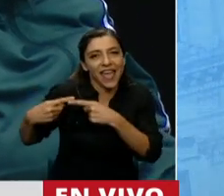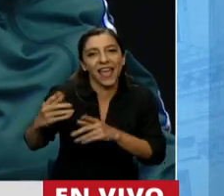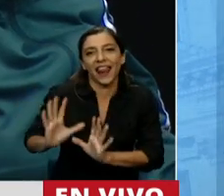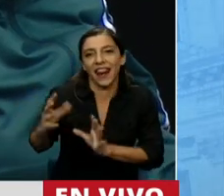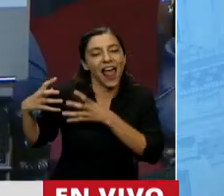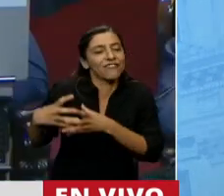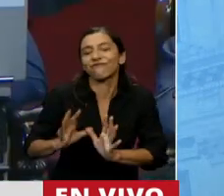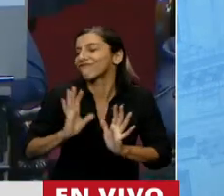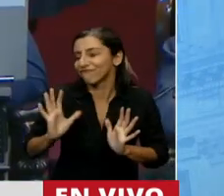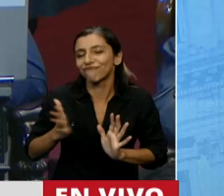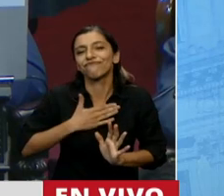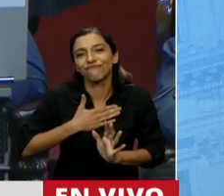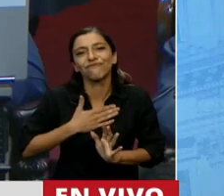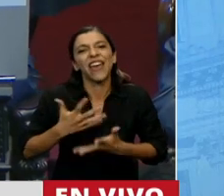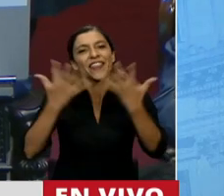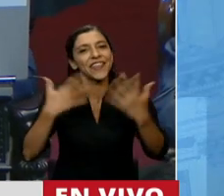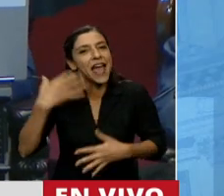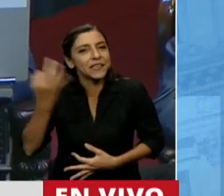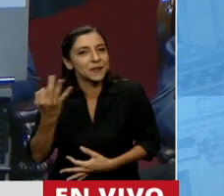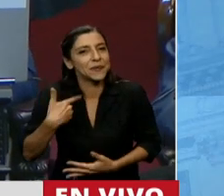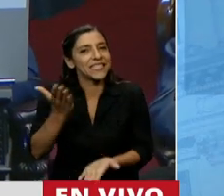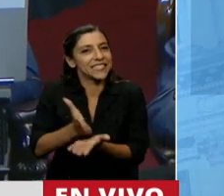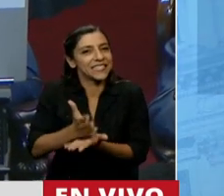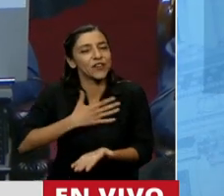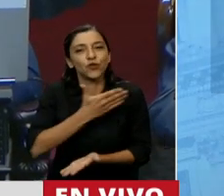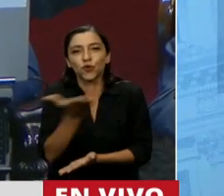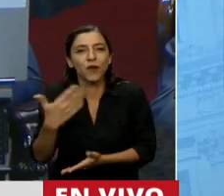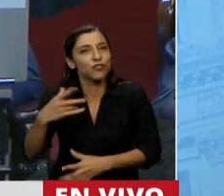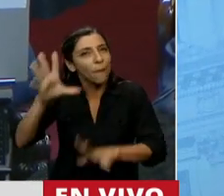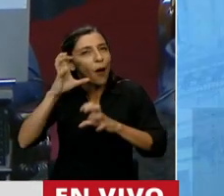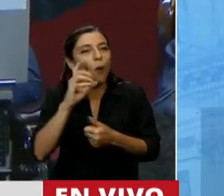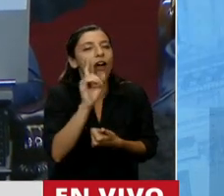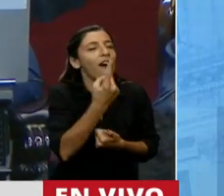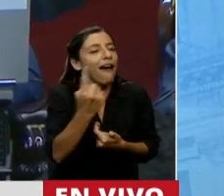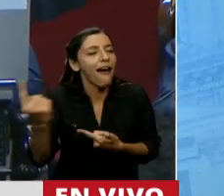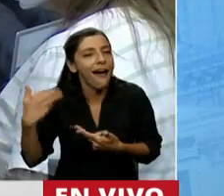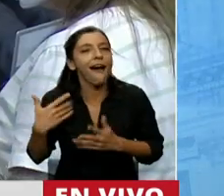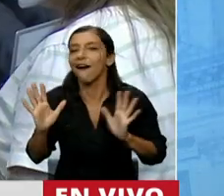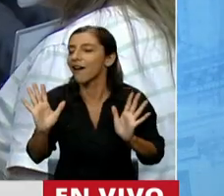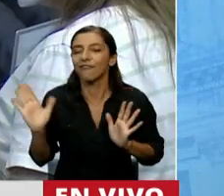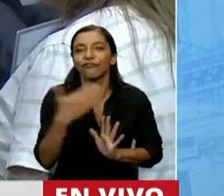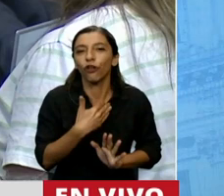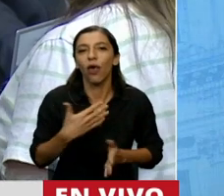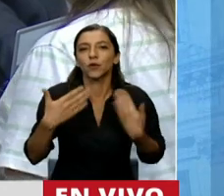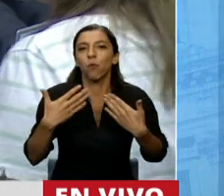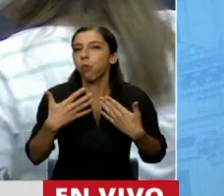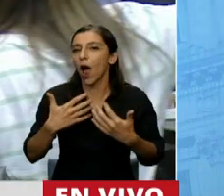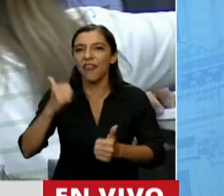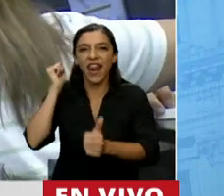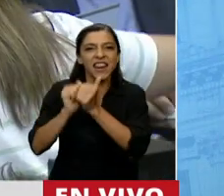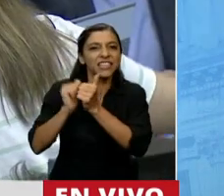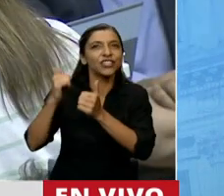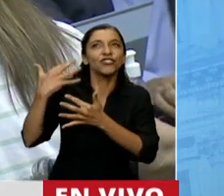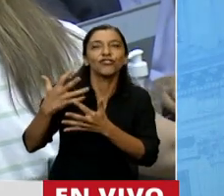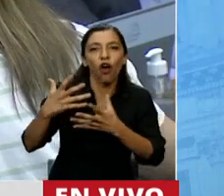los derechos humanos, recordando a cada uno y a cada uno que ha podido trascender la historia personal para